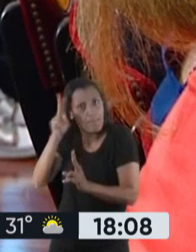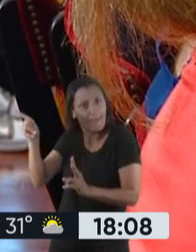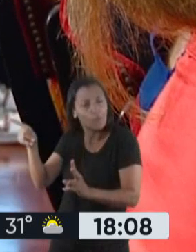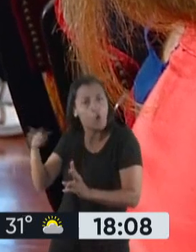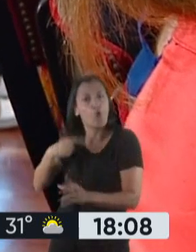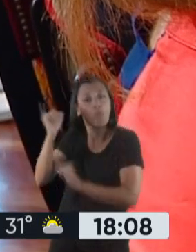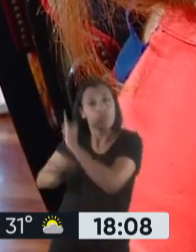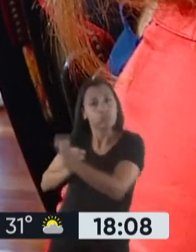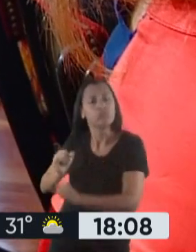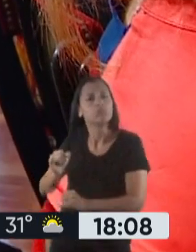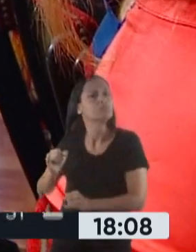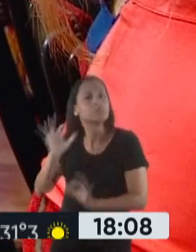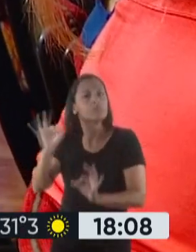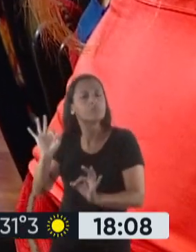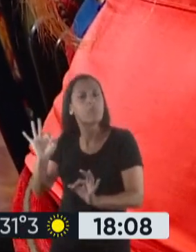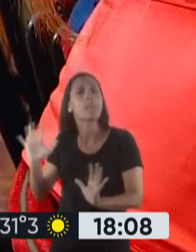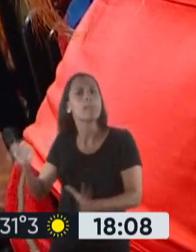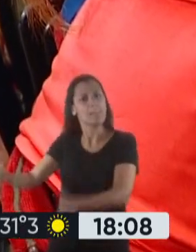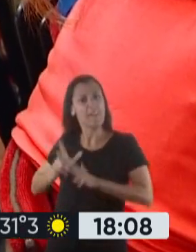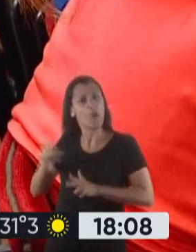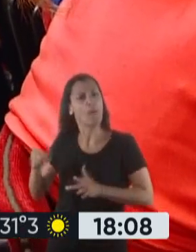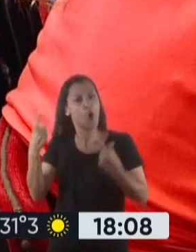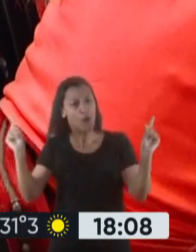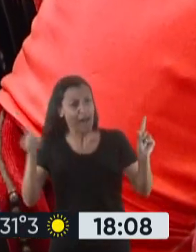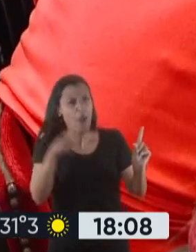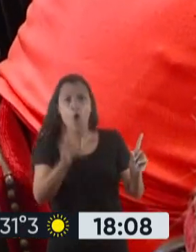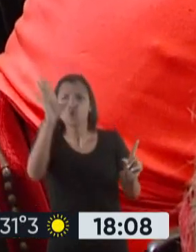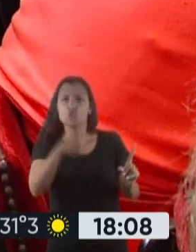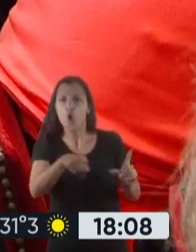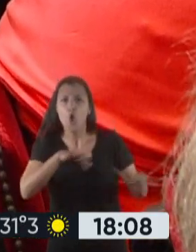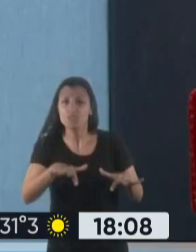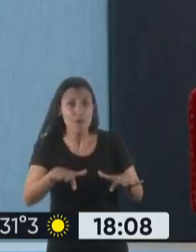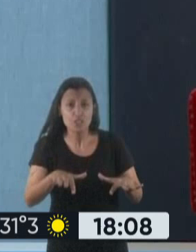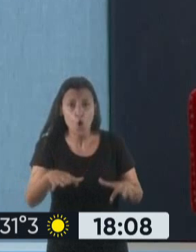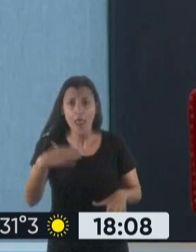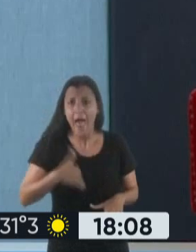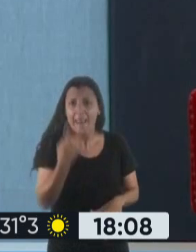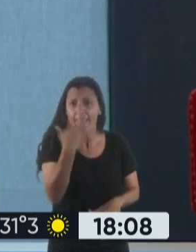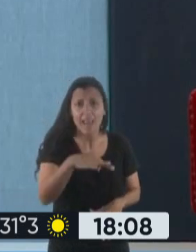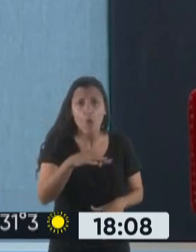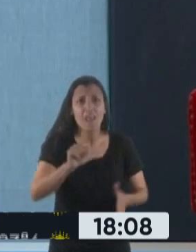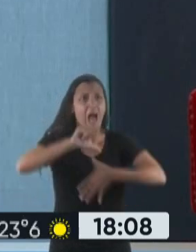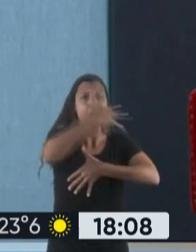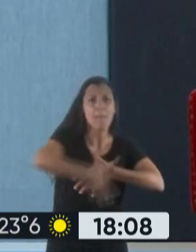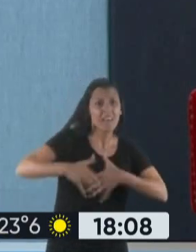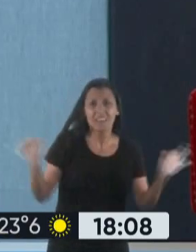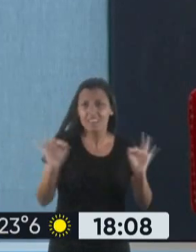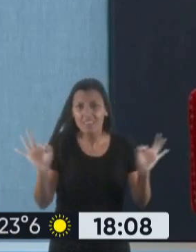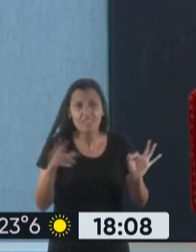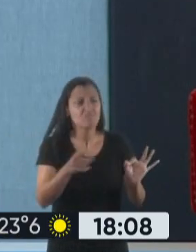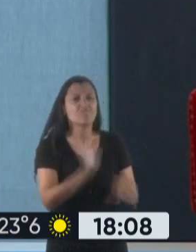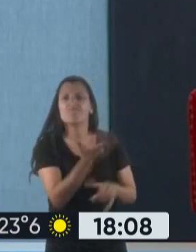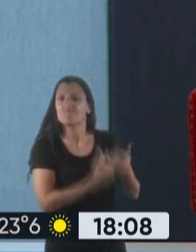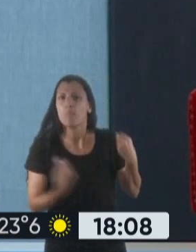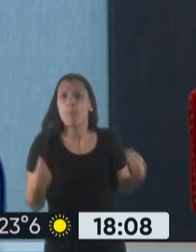todo y me dijo, sí, pero eso es raro, ¿no? Porque eso pasa en Argentina, no pasa en América Latina. ¿Cómo se explica eso?